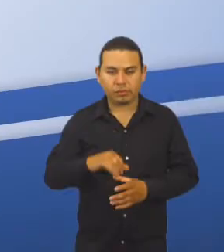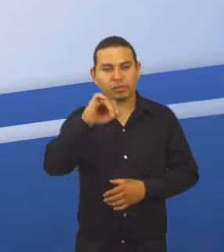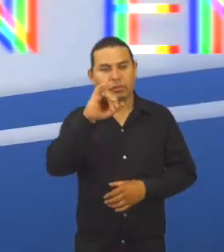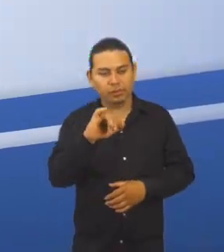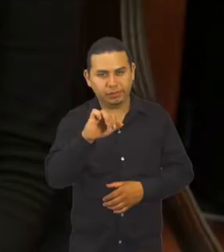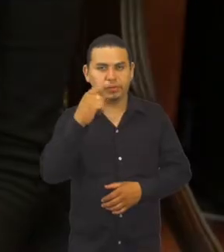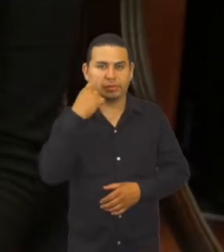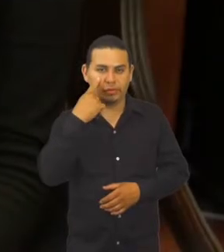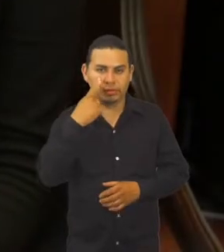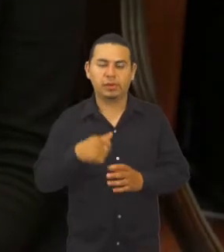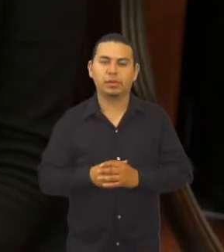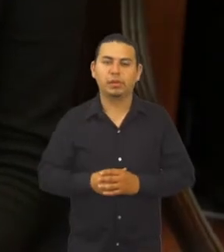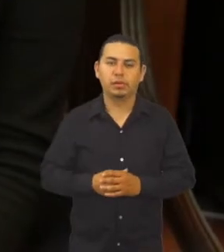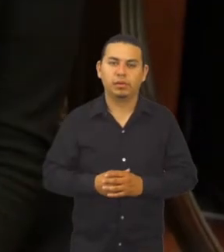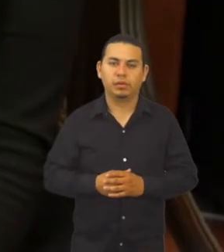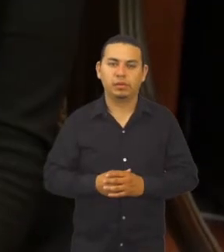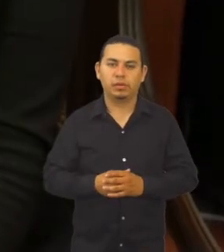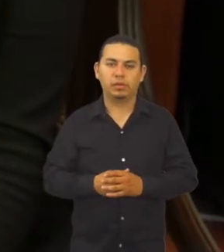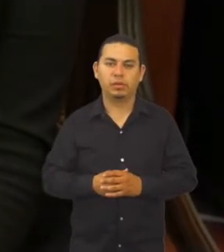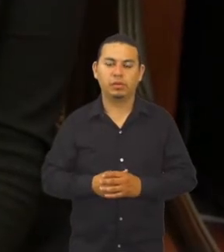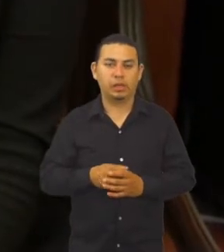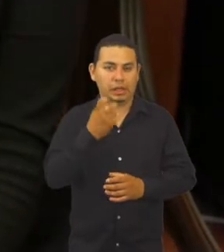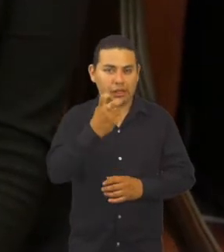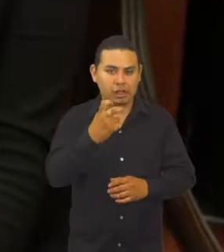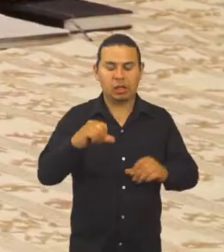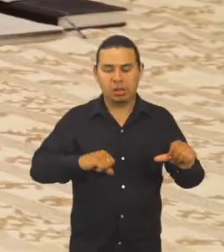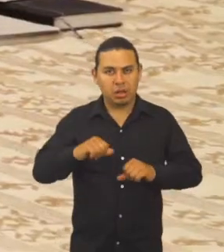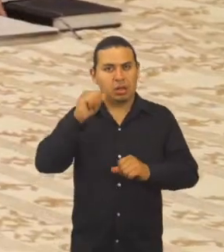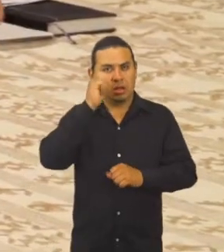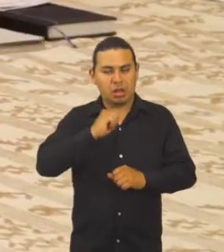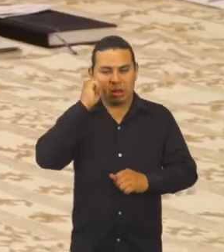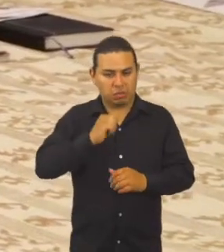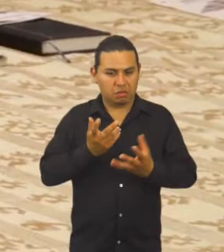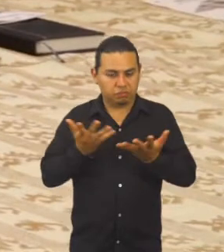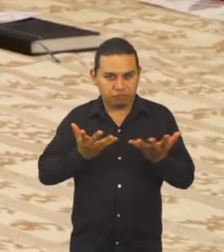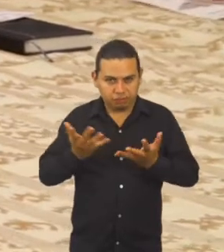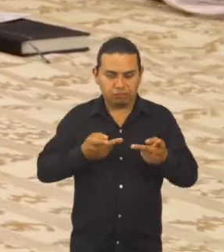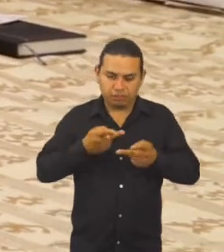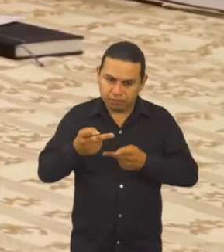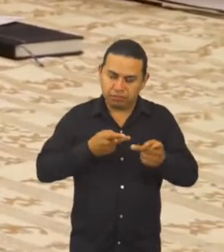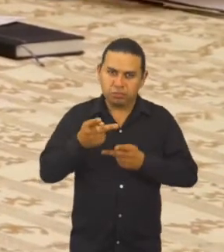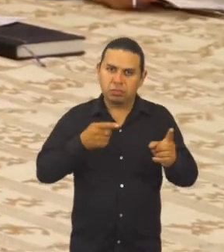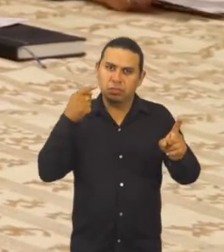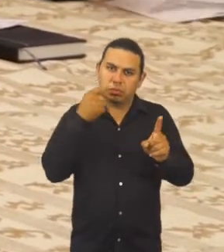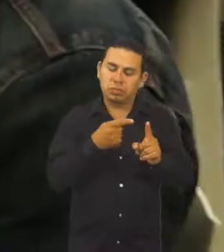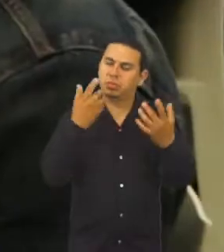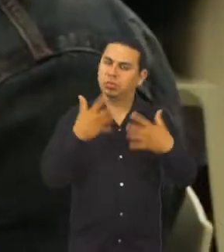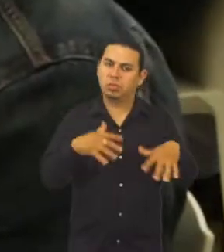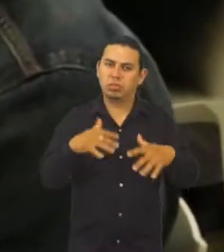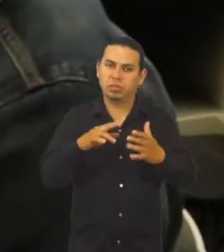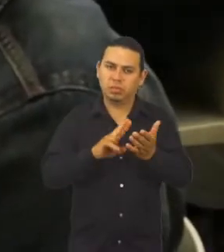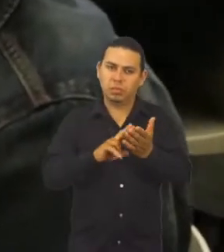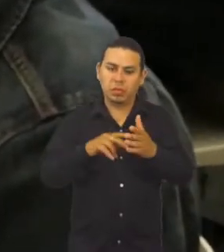Itzel! Buenos días. El evento que hoy se acaba de inaugurar y que tiene como objetivo